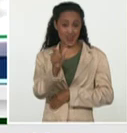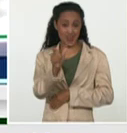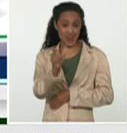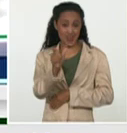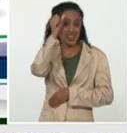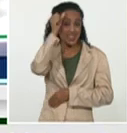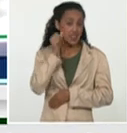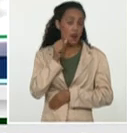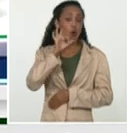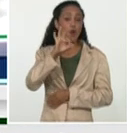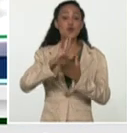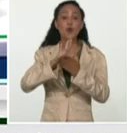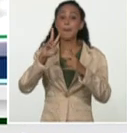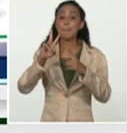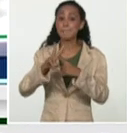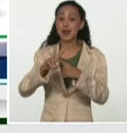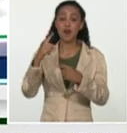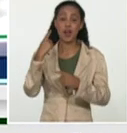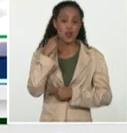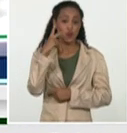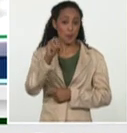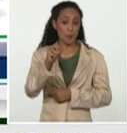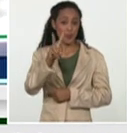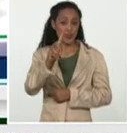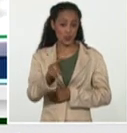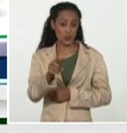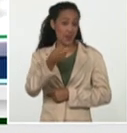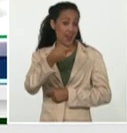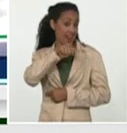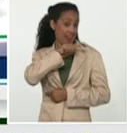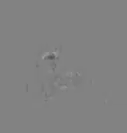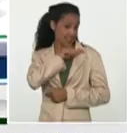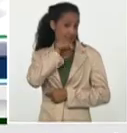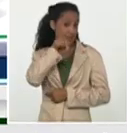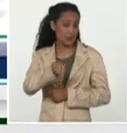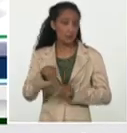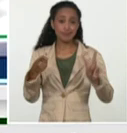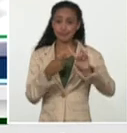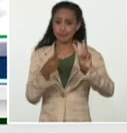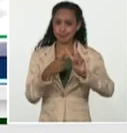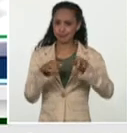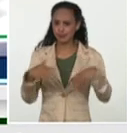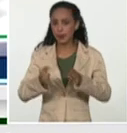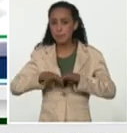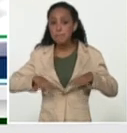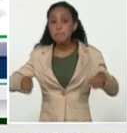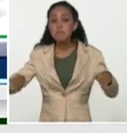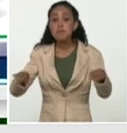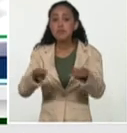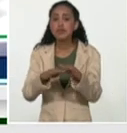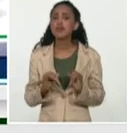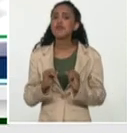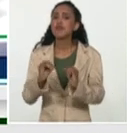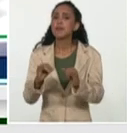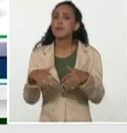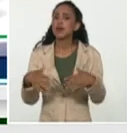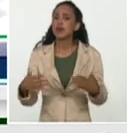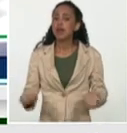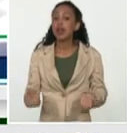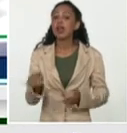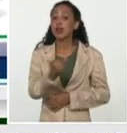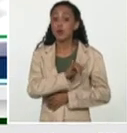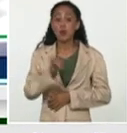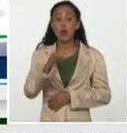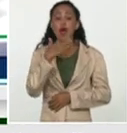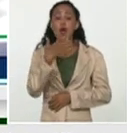de mayo del año 2021. Ayer, durante el espacio televisivo de la Mesa Redonda, se dio a conocer el cronograma de la